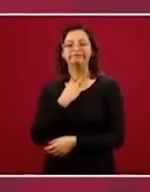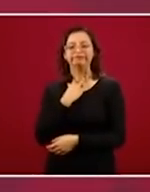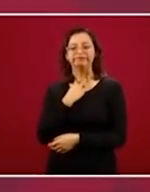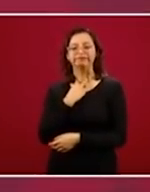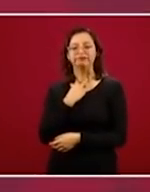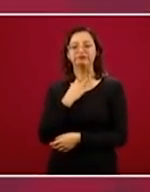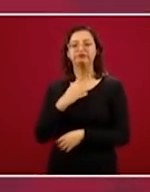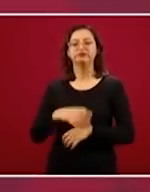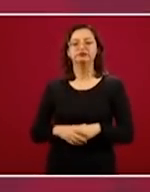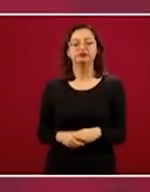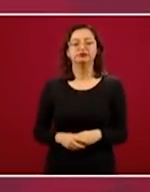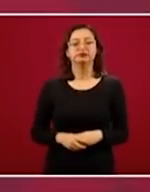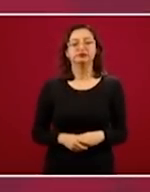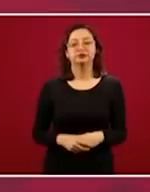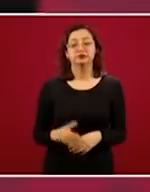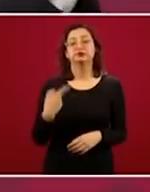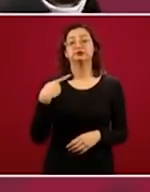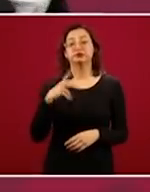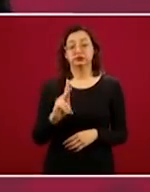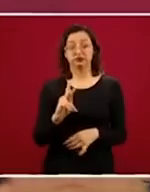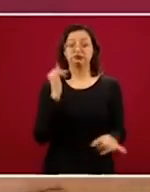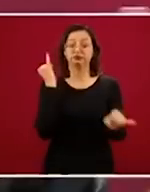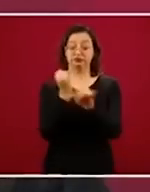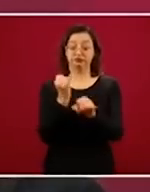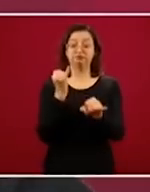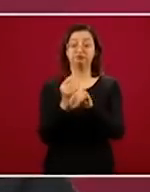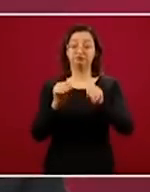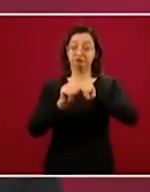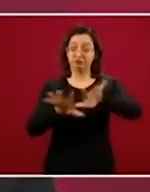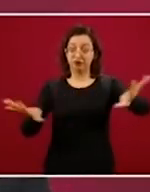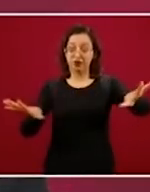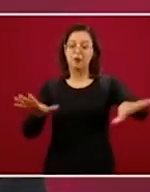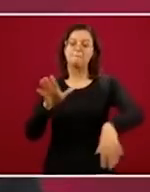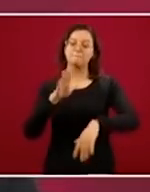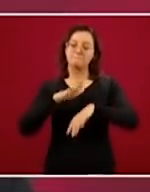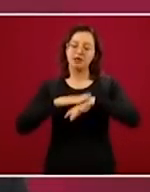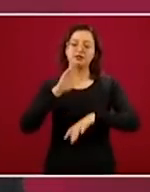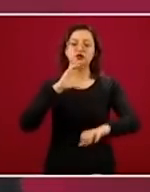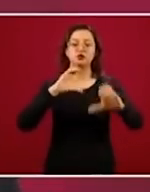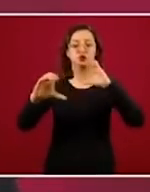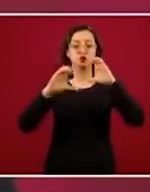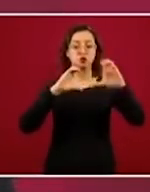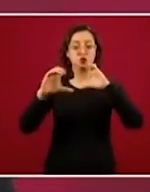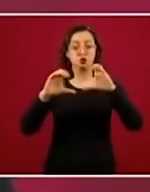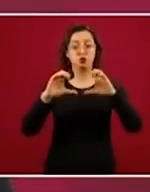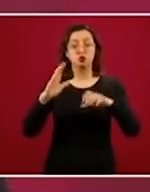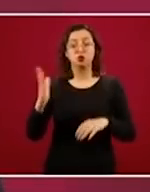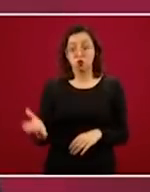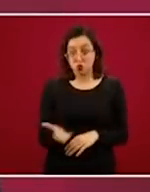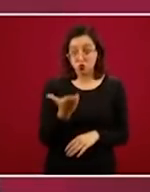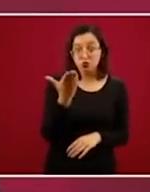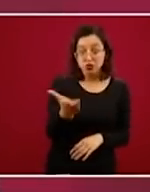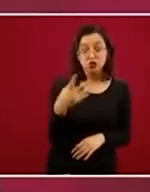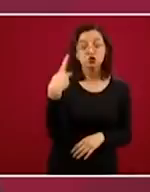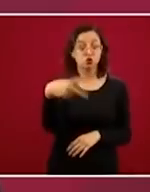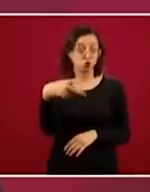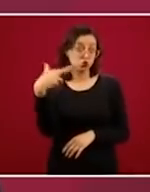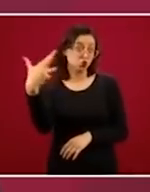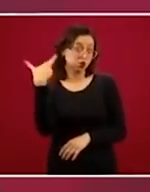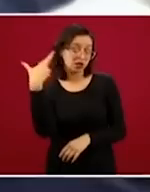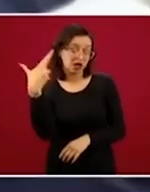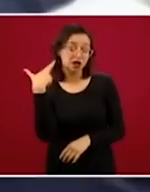internet se va a tener una mayor cobertura y en el caso de ustedes el programa de